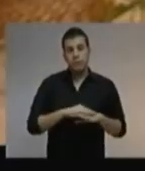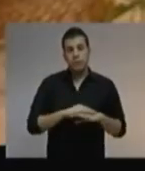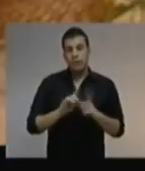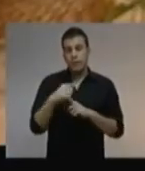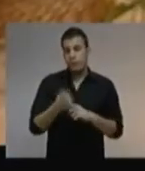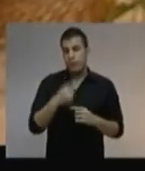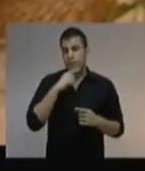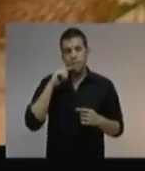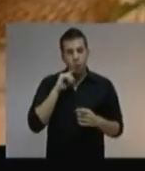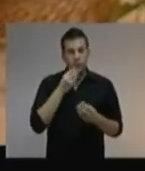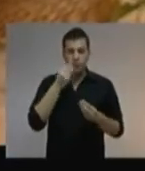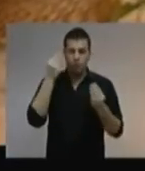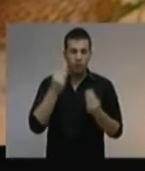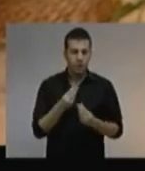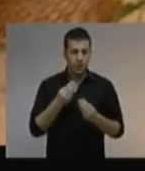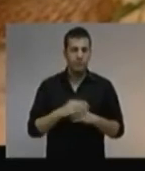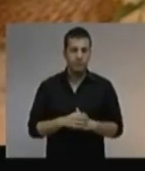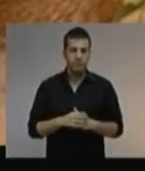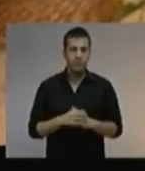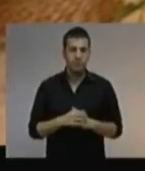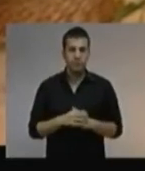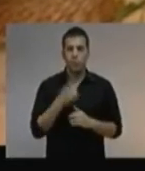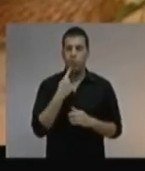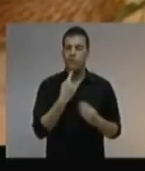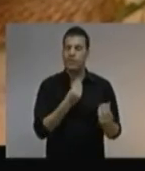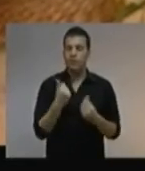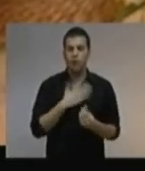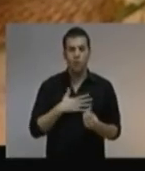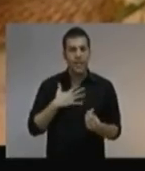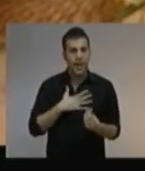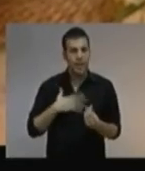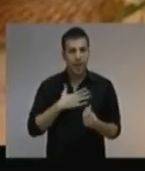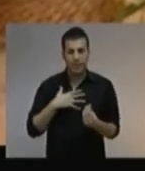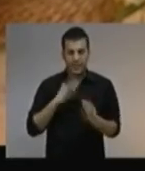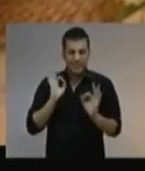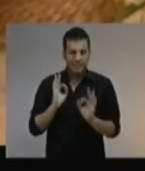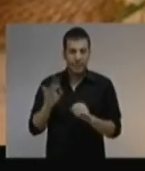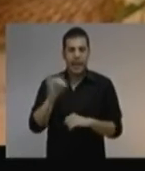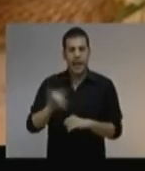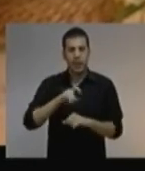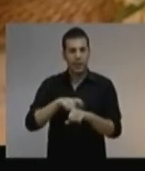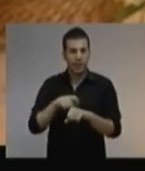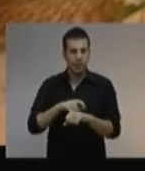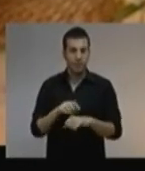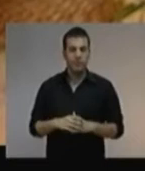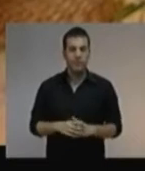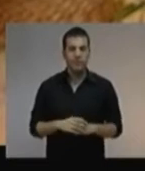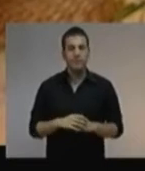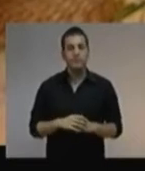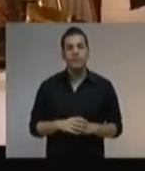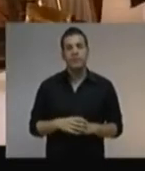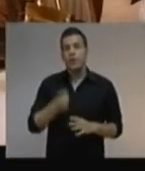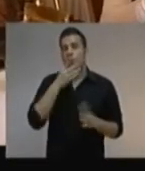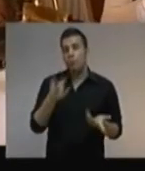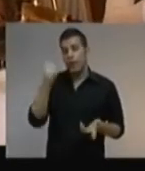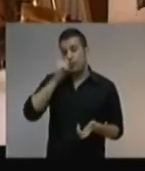todo este tipo de comida la verdad que acompaña muy bien y se termina muy bien con ese sabor agradable, sobre todo ese sabor agradable canario de gofio que nos deja al final, ¿no? Samuel, pues